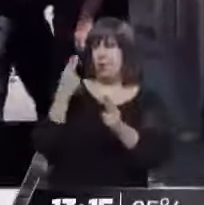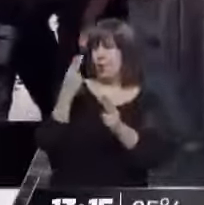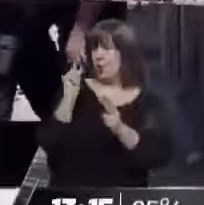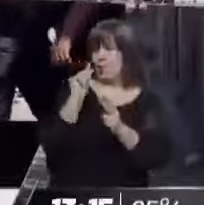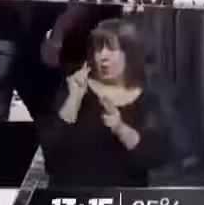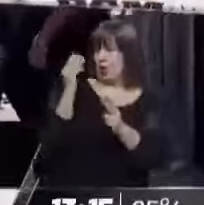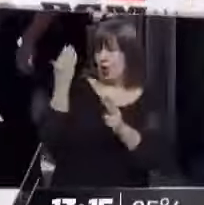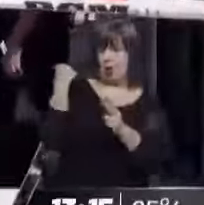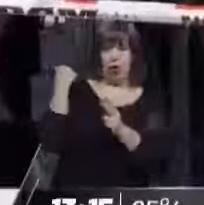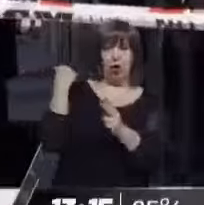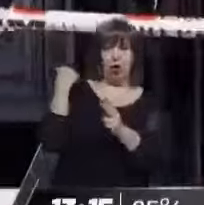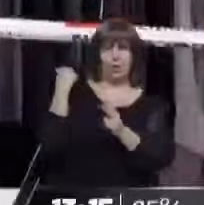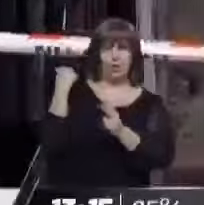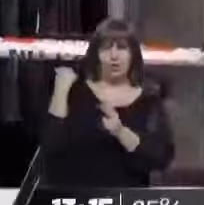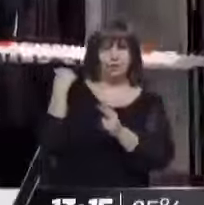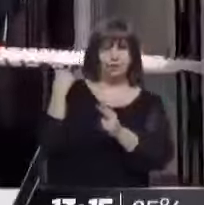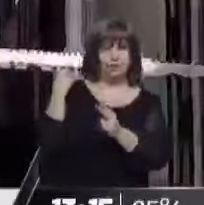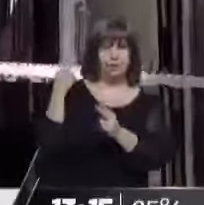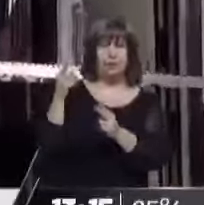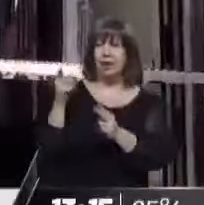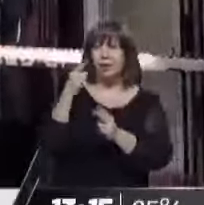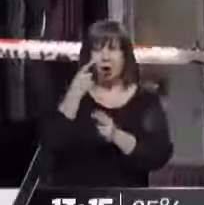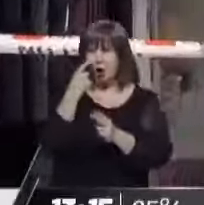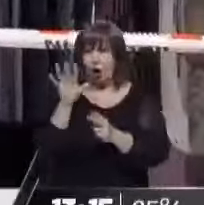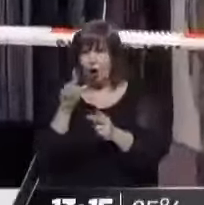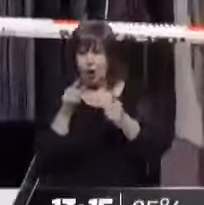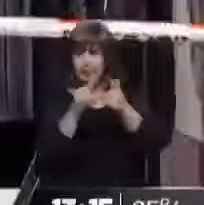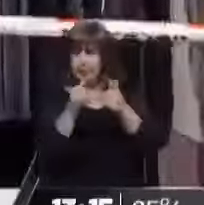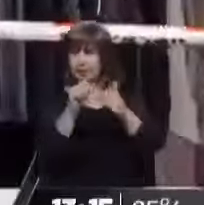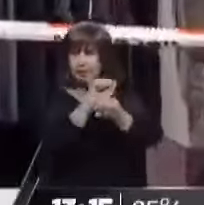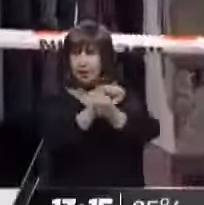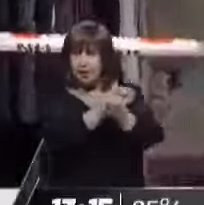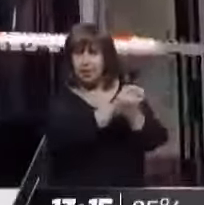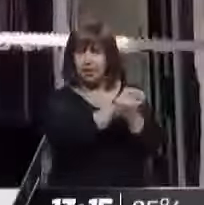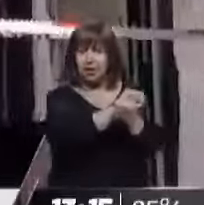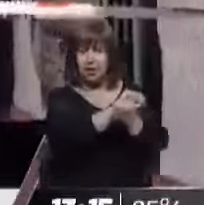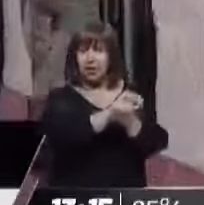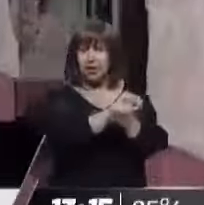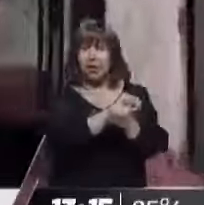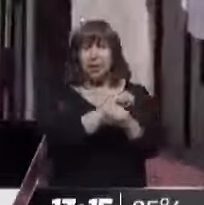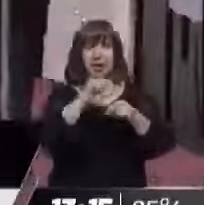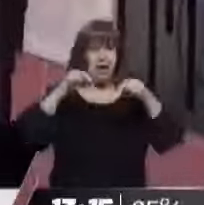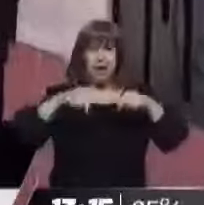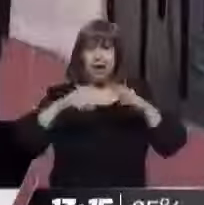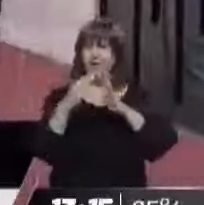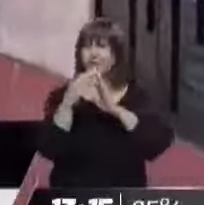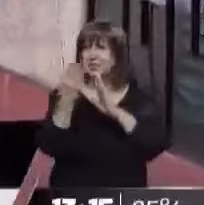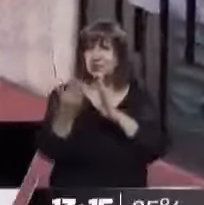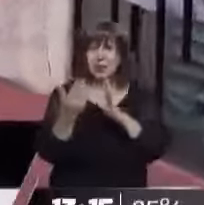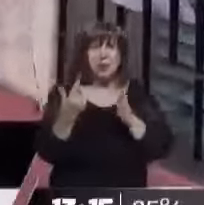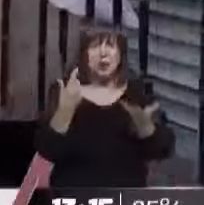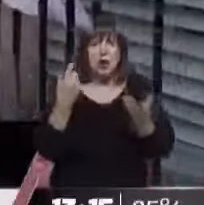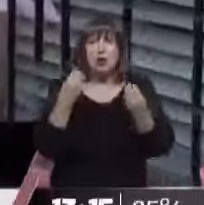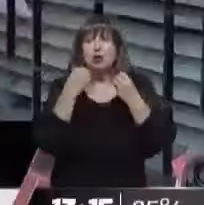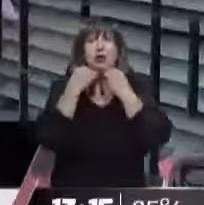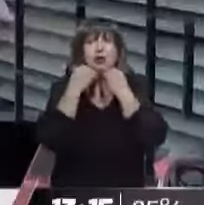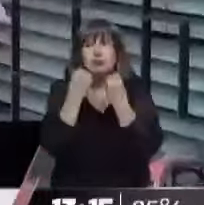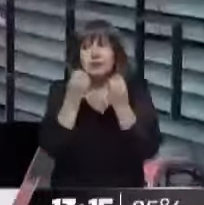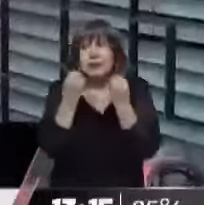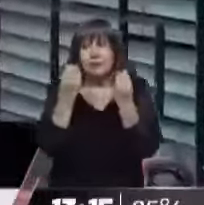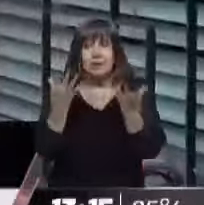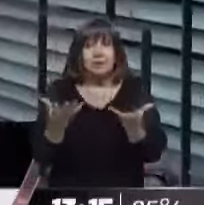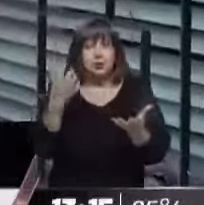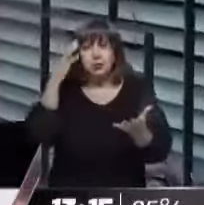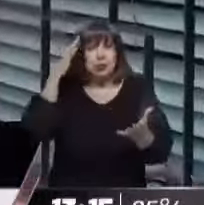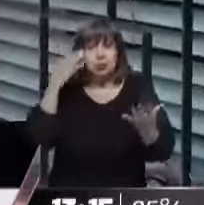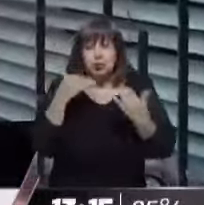poquito. ¿El chico que se llevaron no lo conoces? Lo conozco acá, es vecino de acá, pero no sé qué ha pasado. No